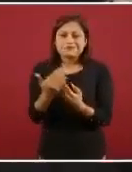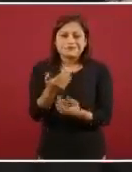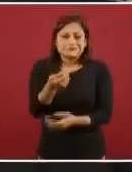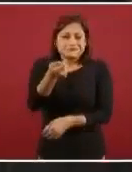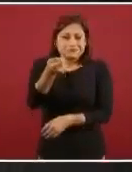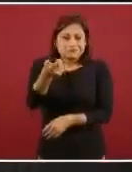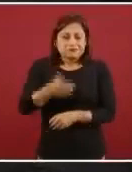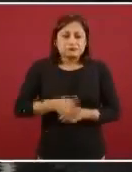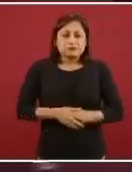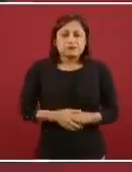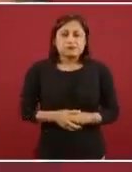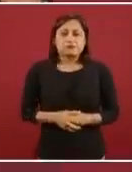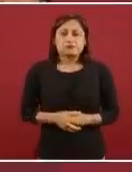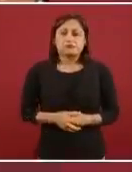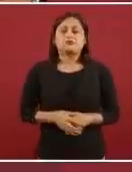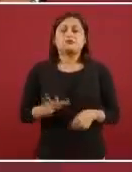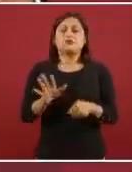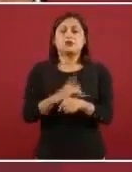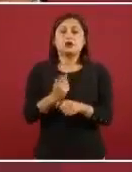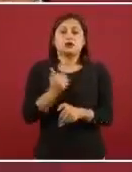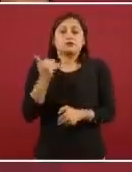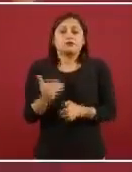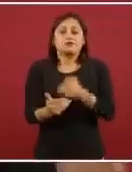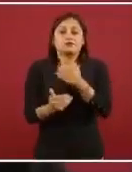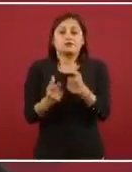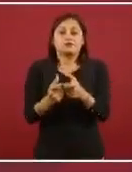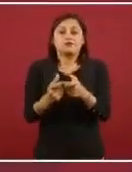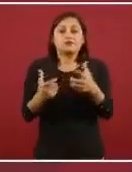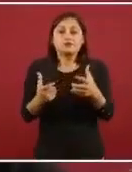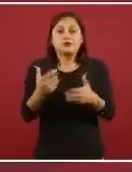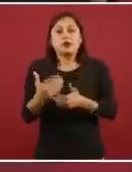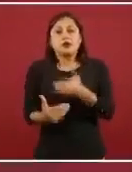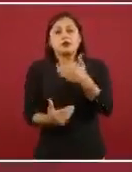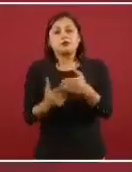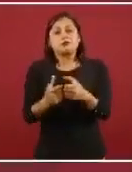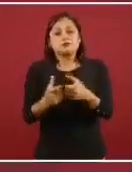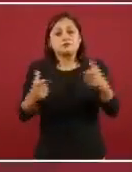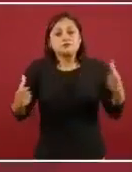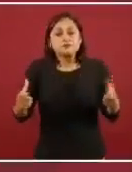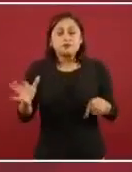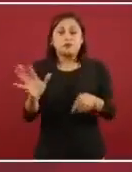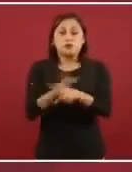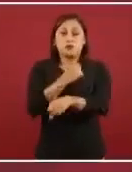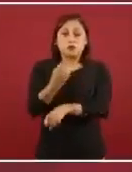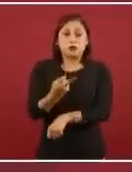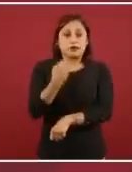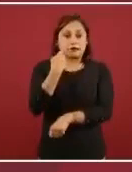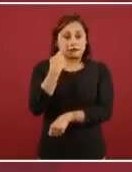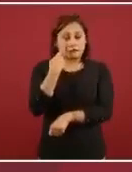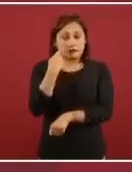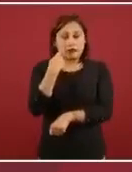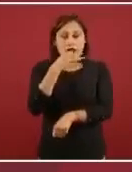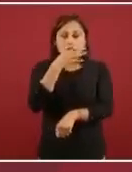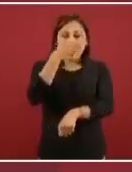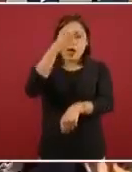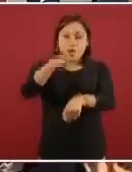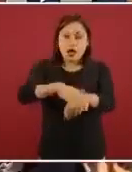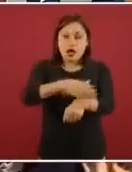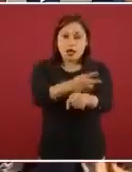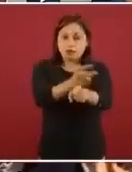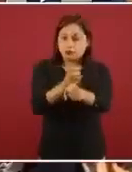Porque es un proceso, porque no se trata de una convocatoria abierta, porque se